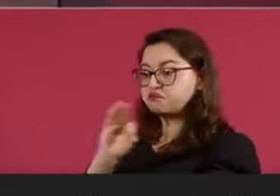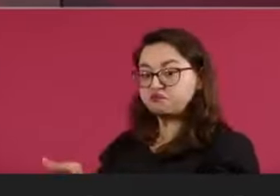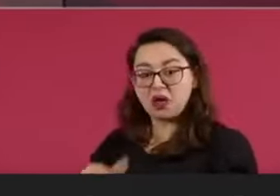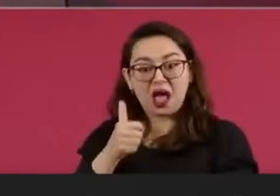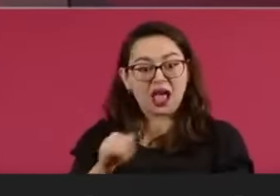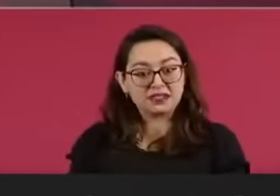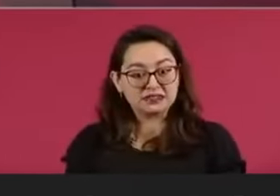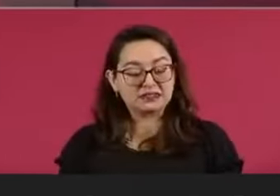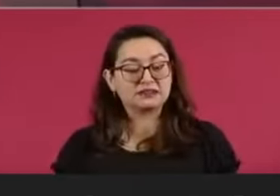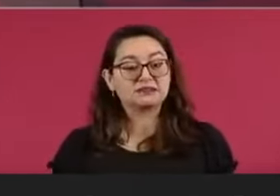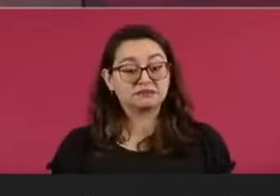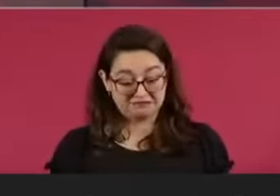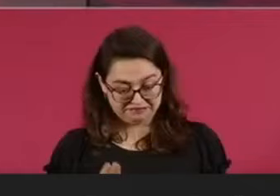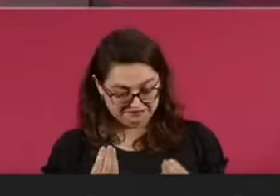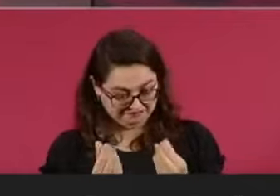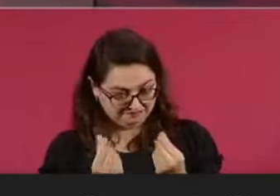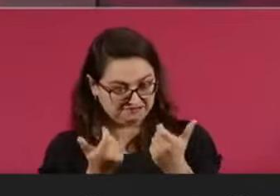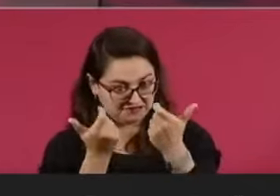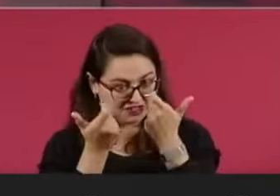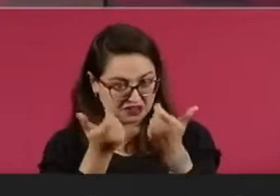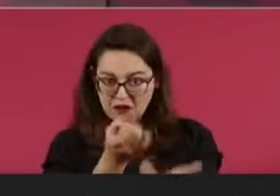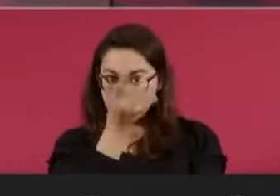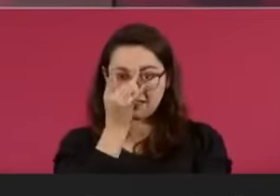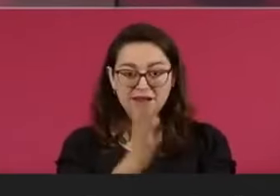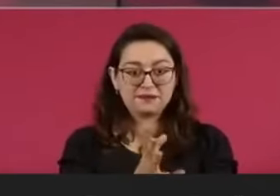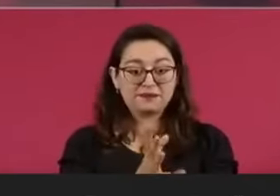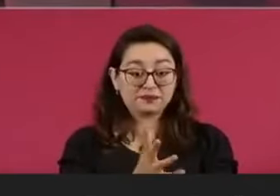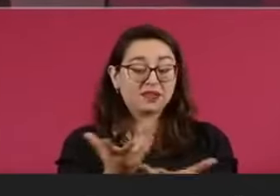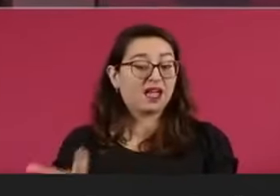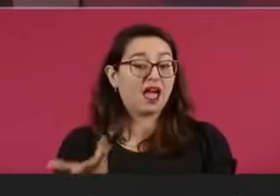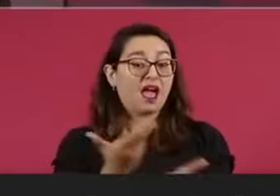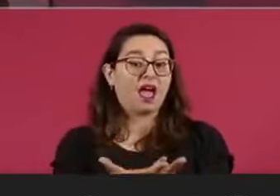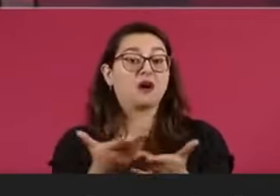de ese poderoso caballero Don Dinero, ya los jueces